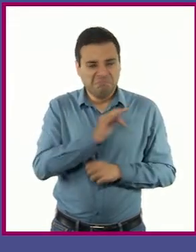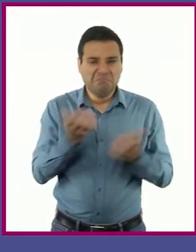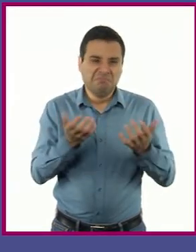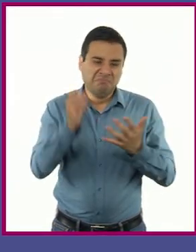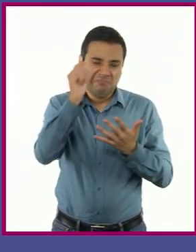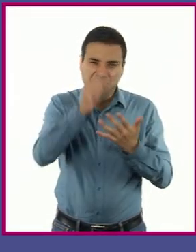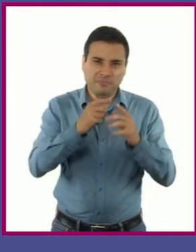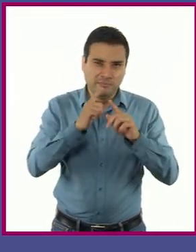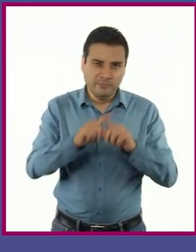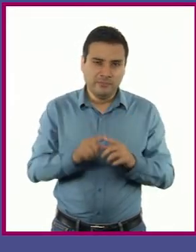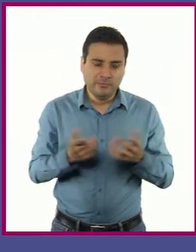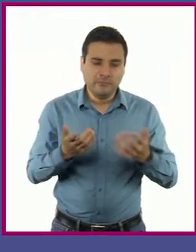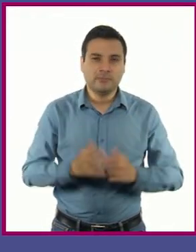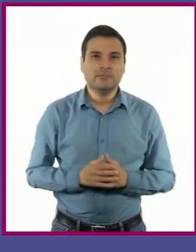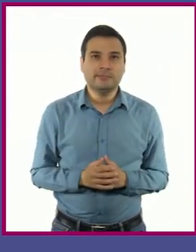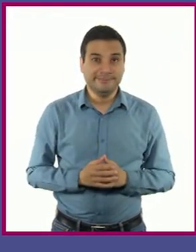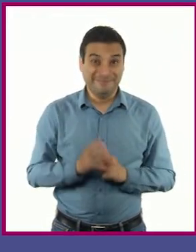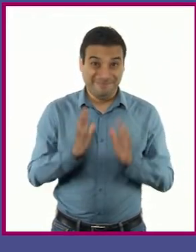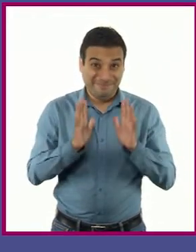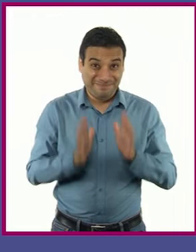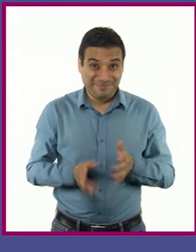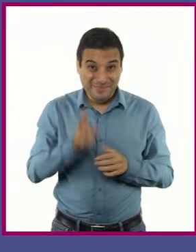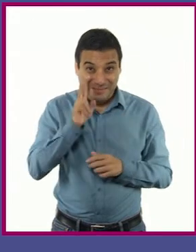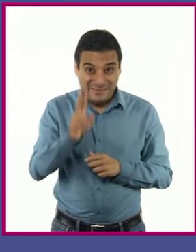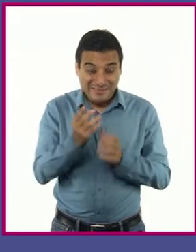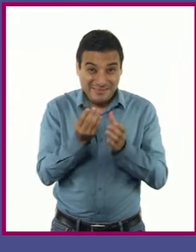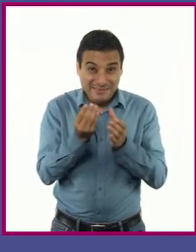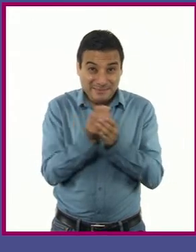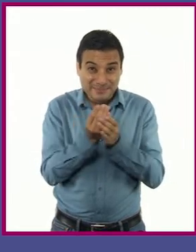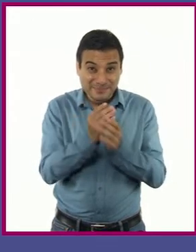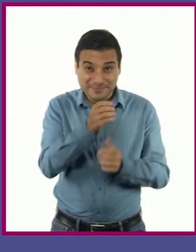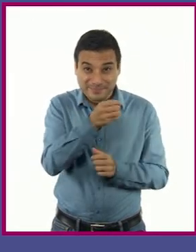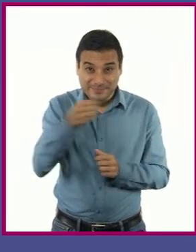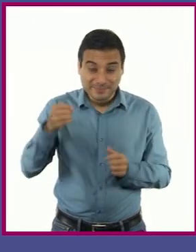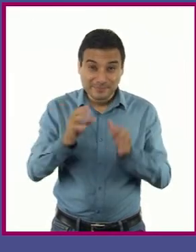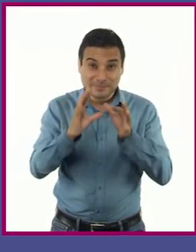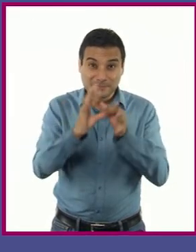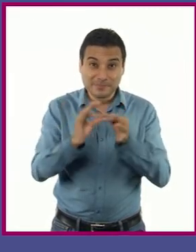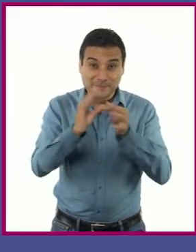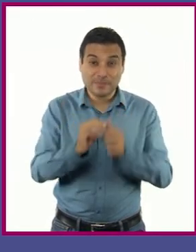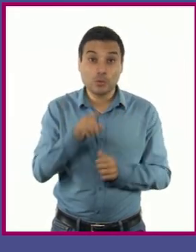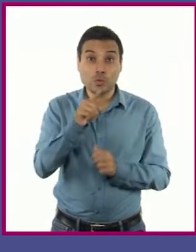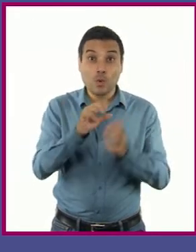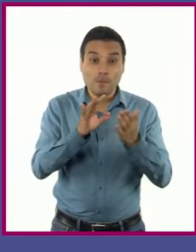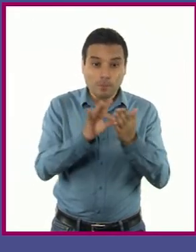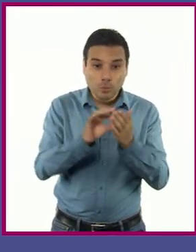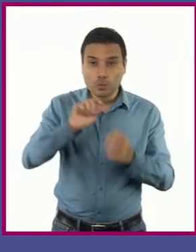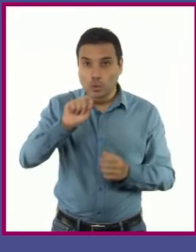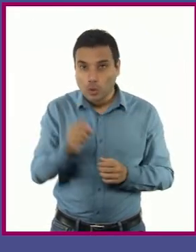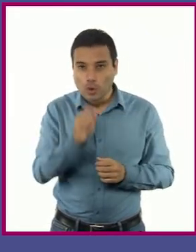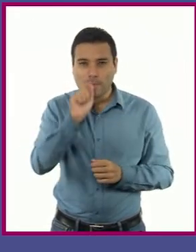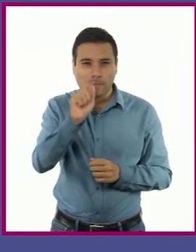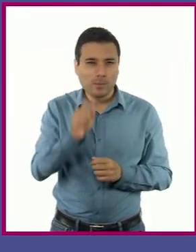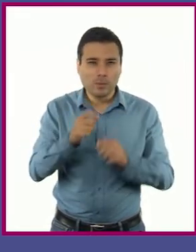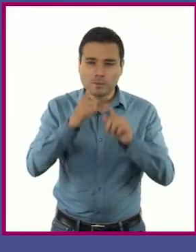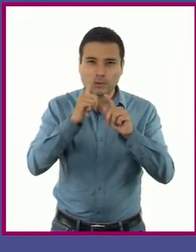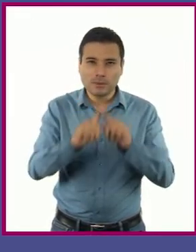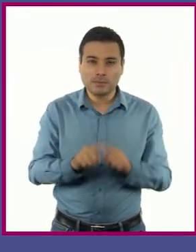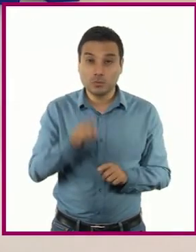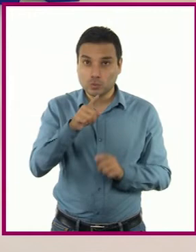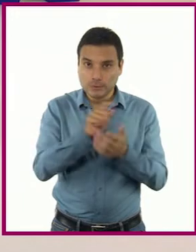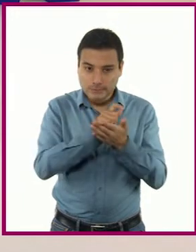autor. Como vimos a lo largo de esta sesión, el uso adecuado de los signos de puntuación y el cuidado